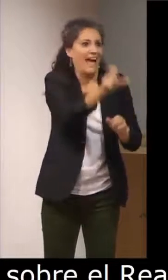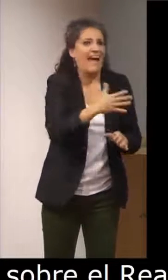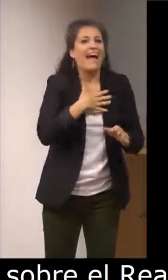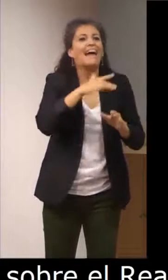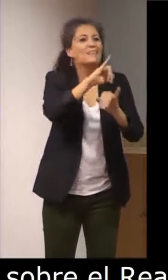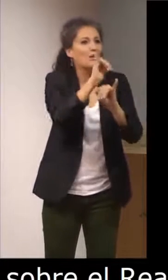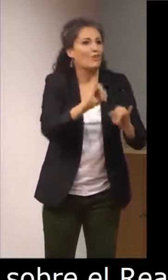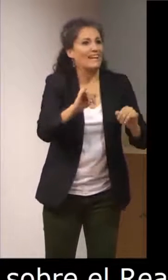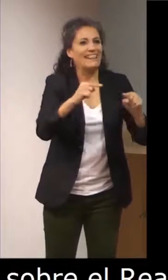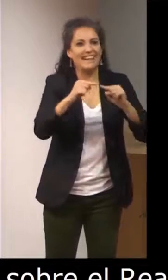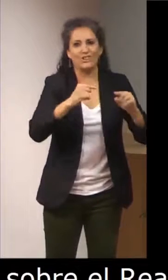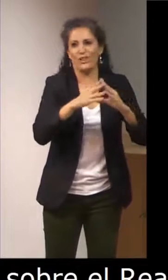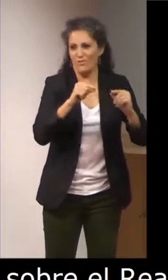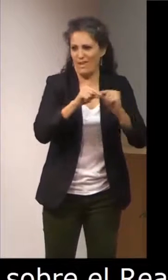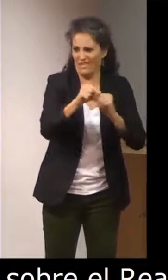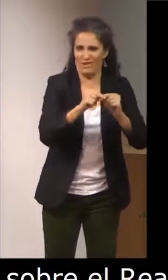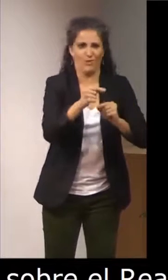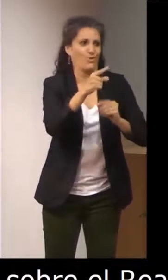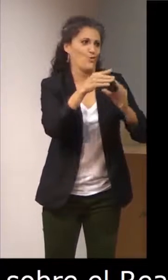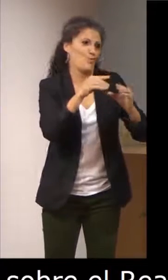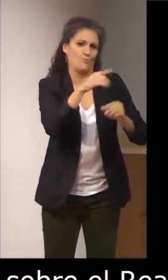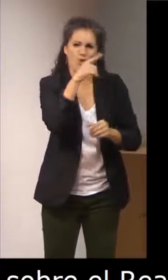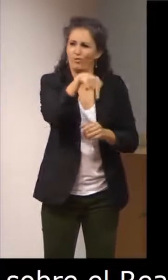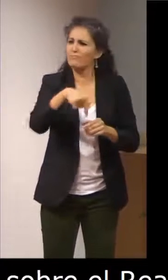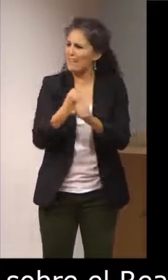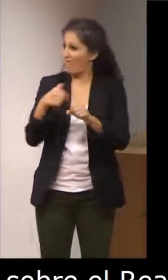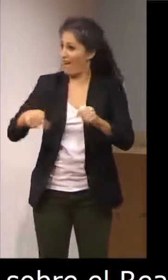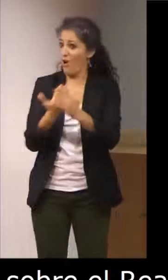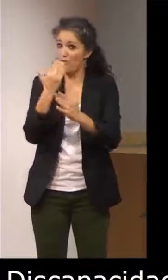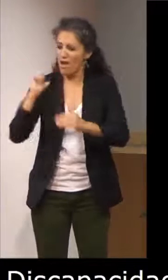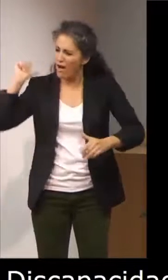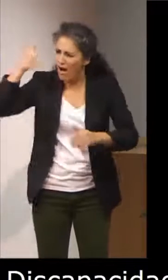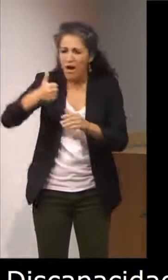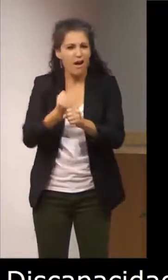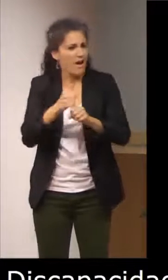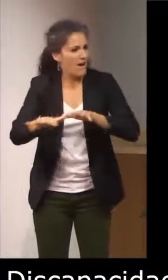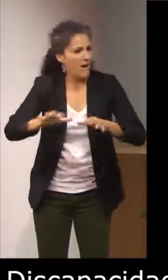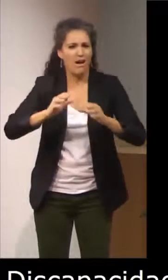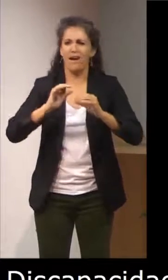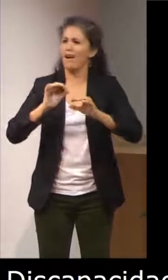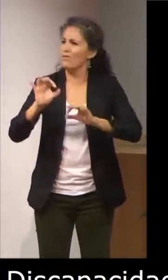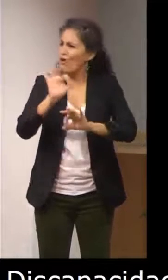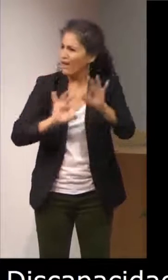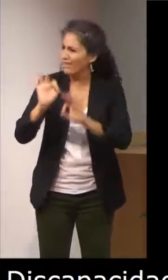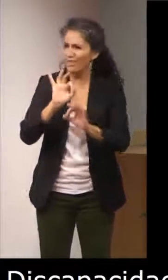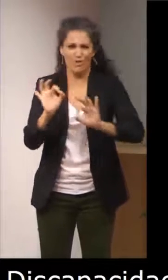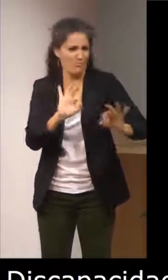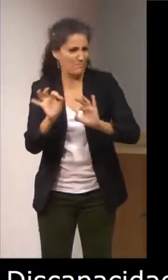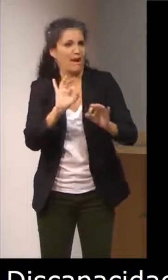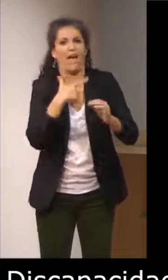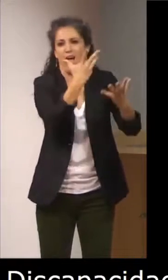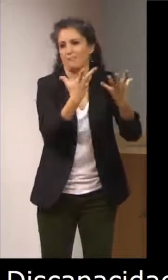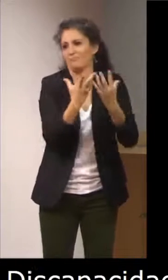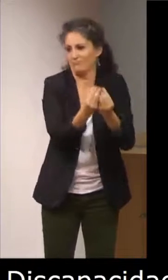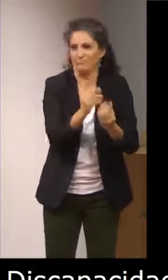Y quiero saludar especialmente a Tiberio Feliz de la UNIDIS-UNED por el trabajo que ha desarrollado en la organización de